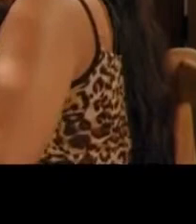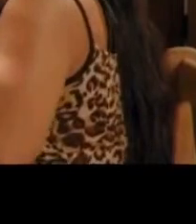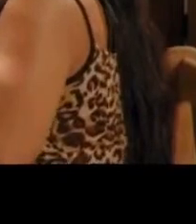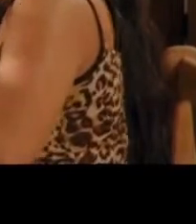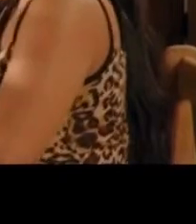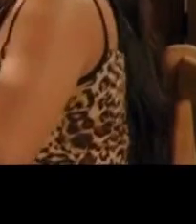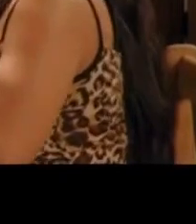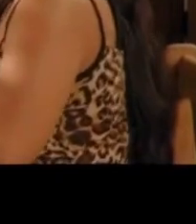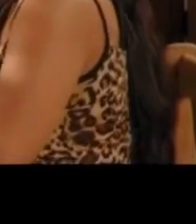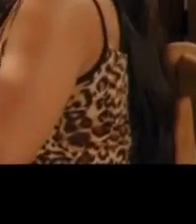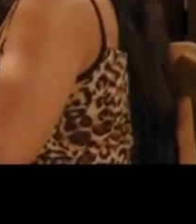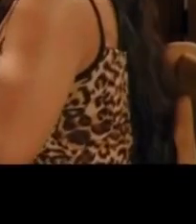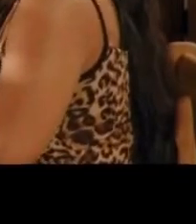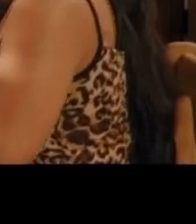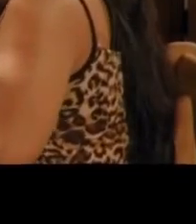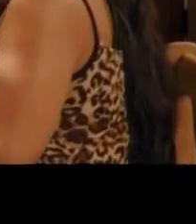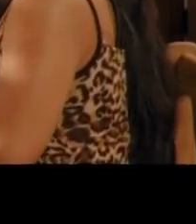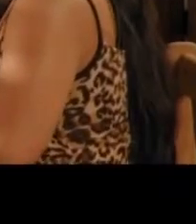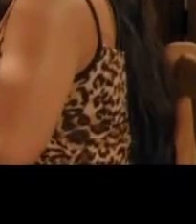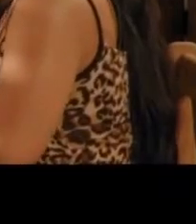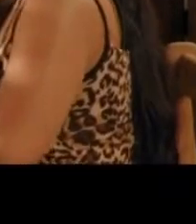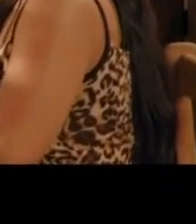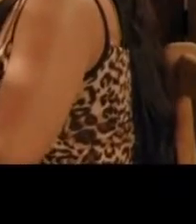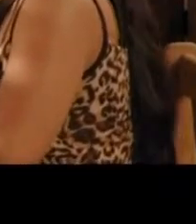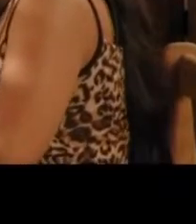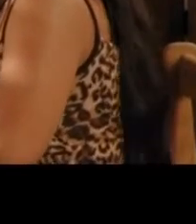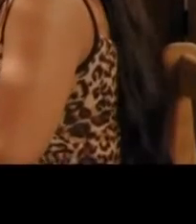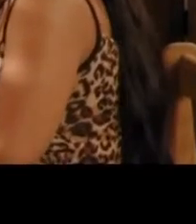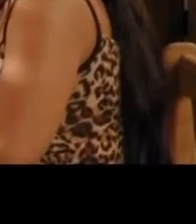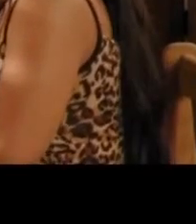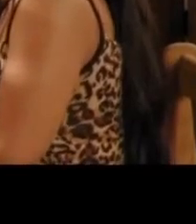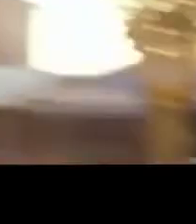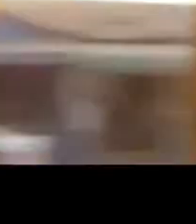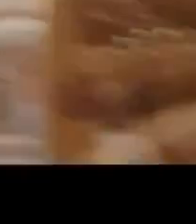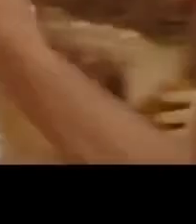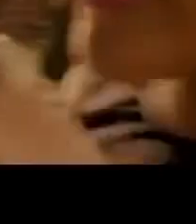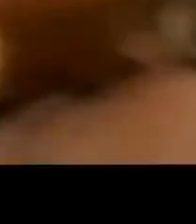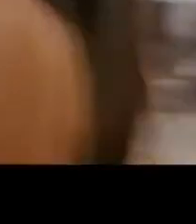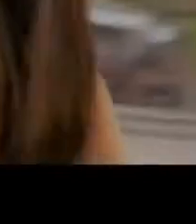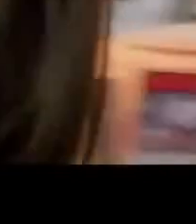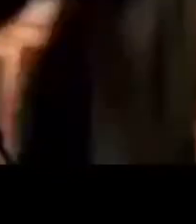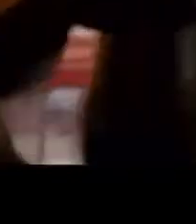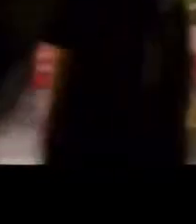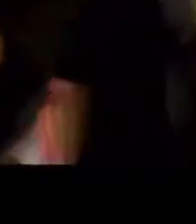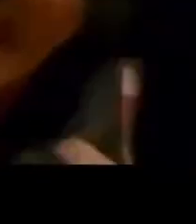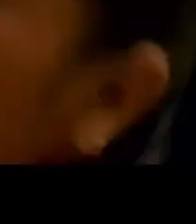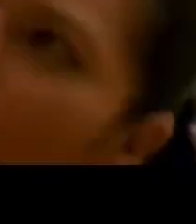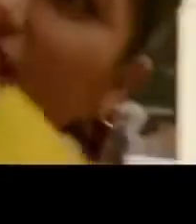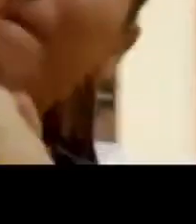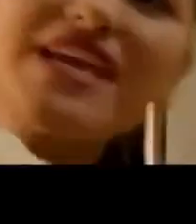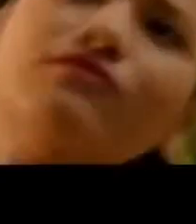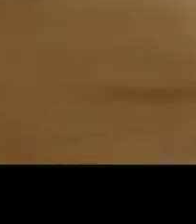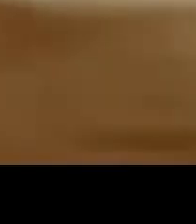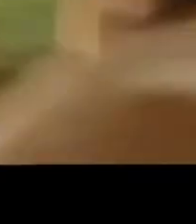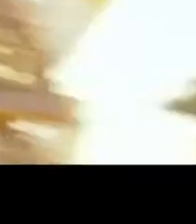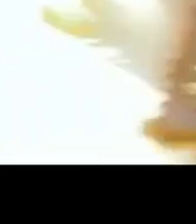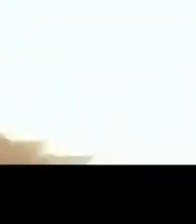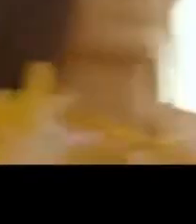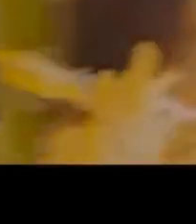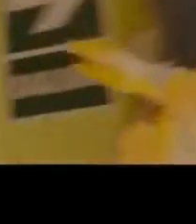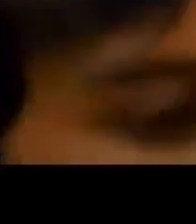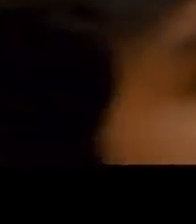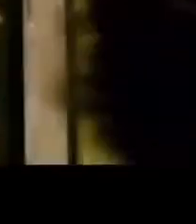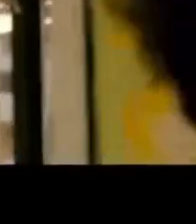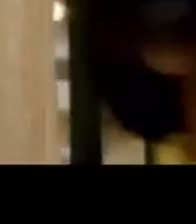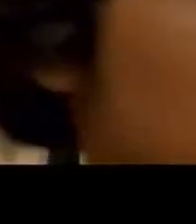¿Estás dispuesta a cargar con todo lo que hable la gente sobre tus espaldas? Que la gente hable lo que quiera. No tienes ningún derecho a hablar mal ni de mi hijo ni de mí. Yo voy a